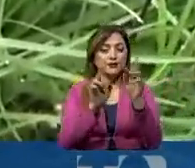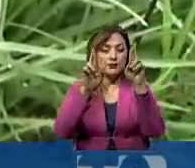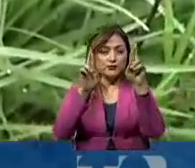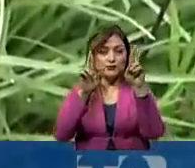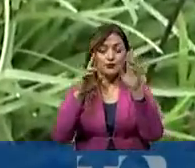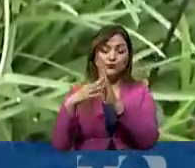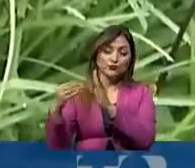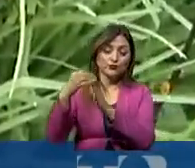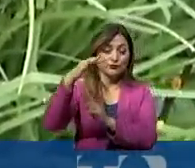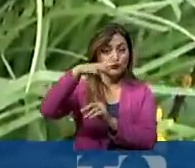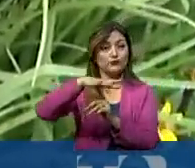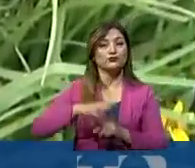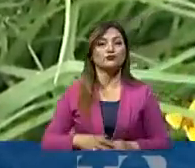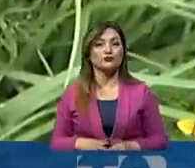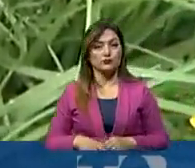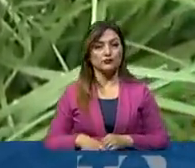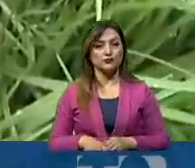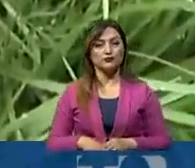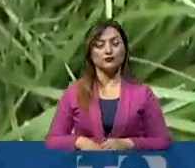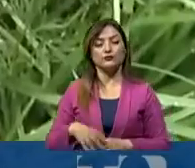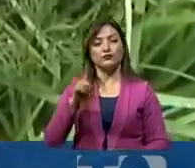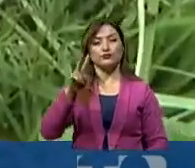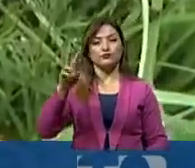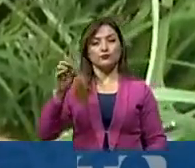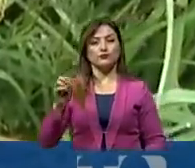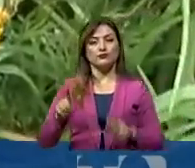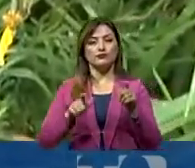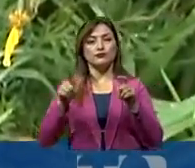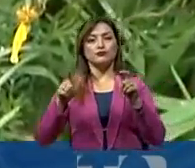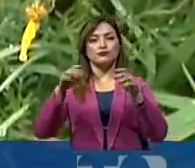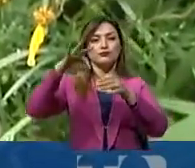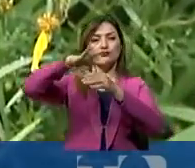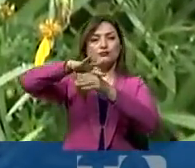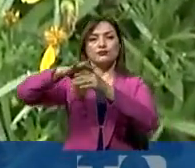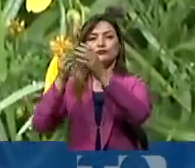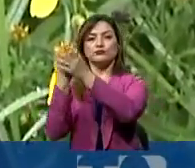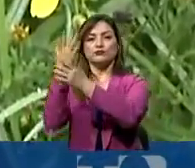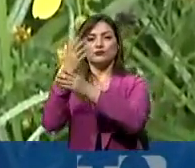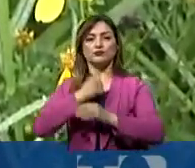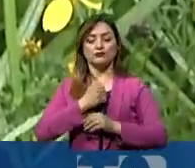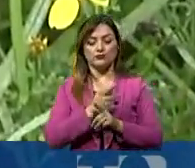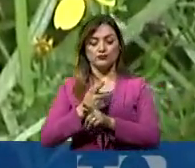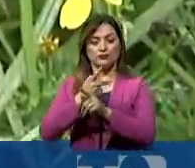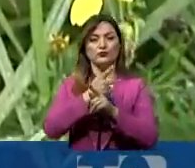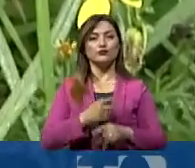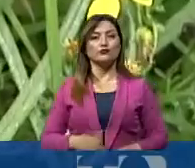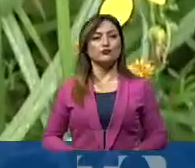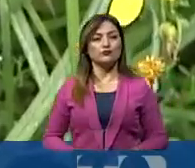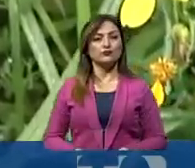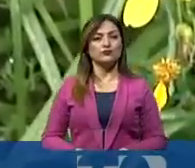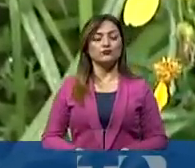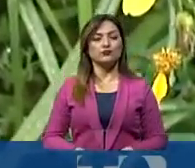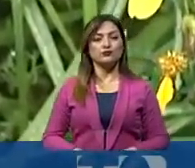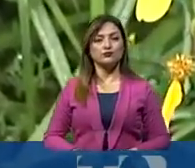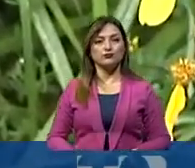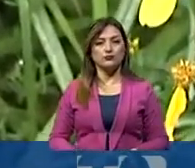sea replicado en todos los parques. 120 miembros de esta familia han plantado un bosquete y cada uno de ellos cuida su bosque, pero no solamente constituyen